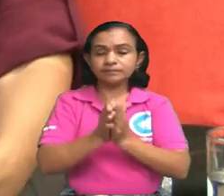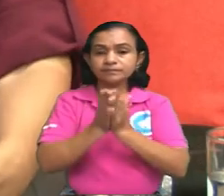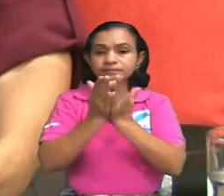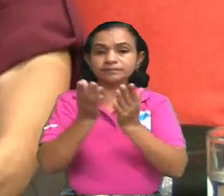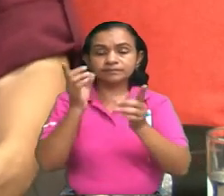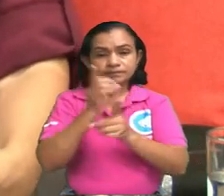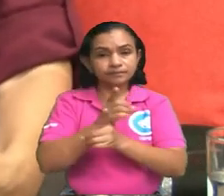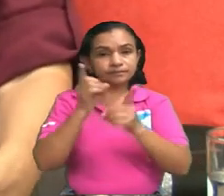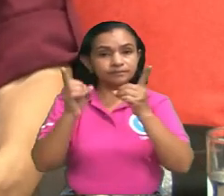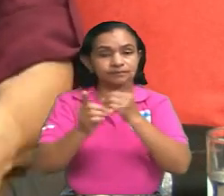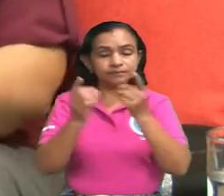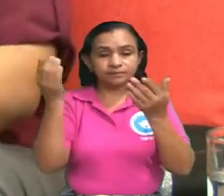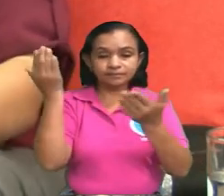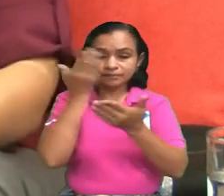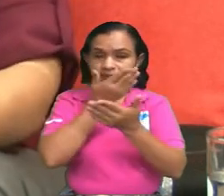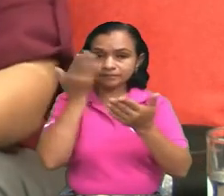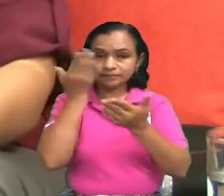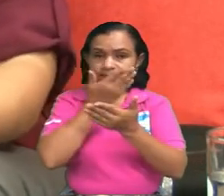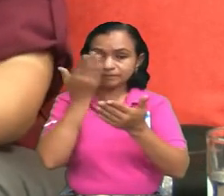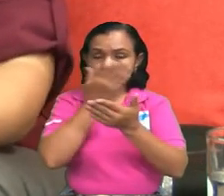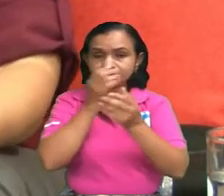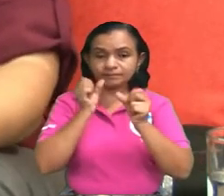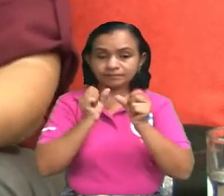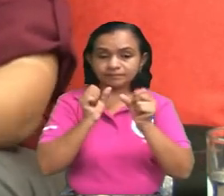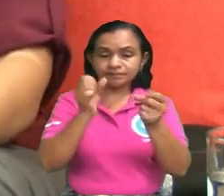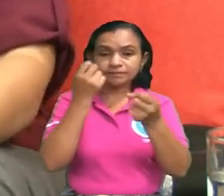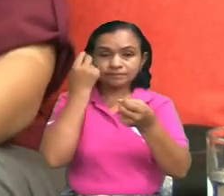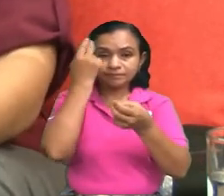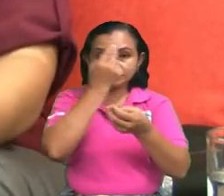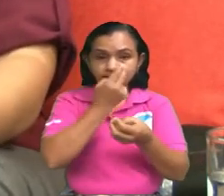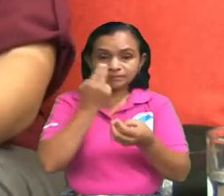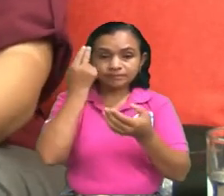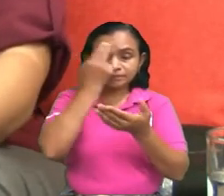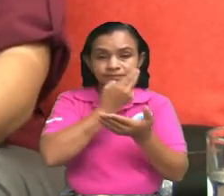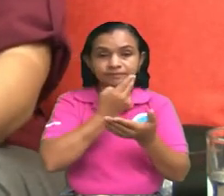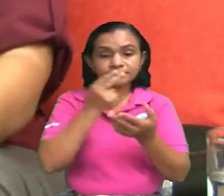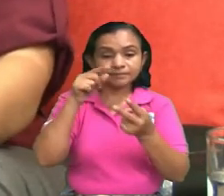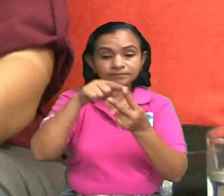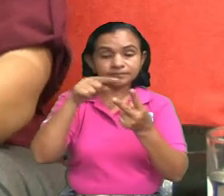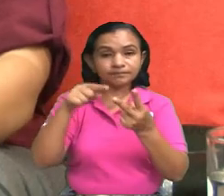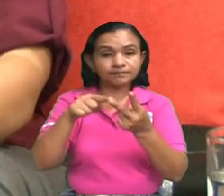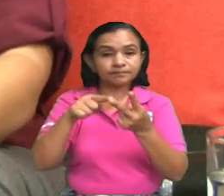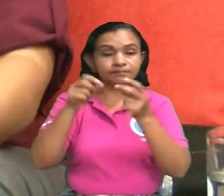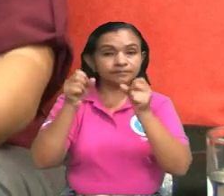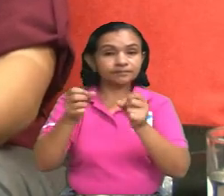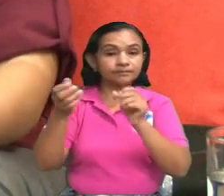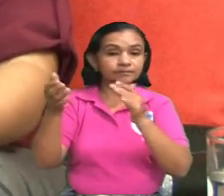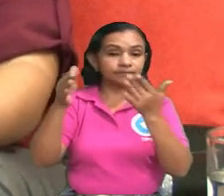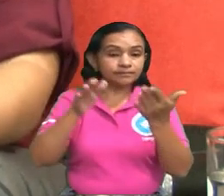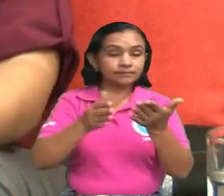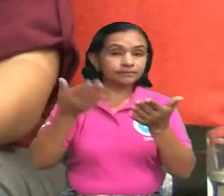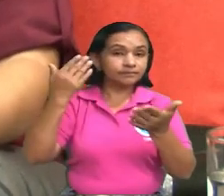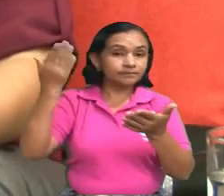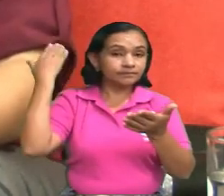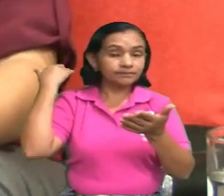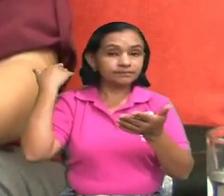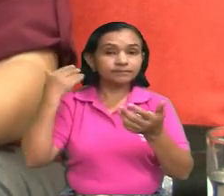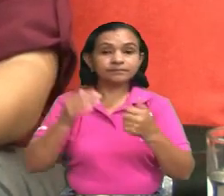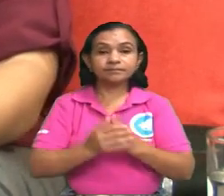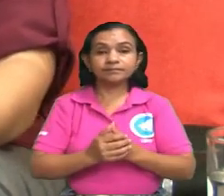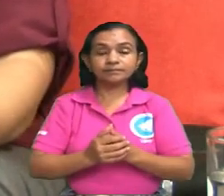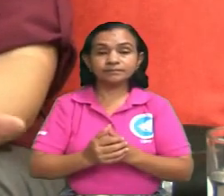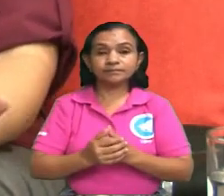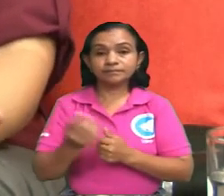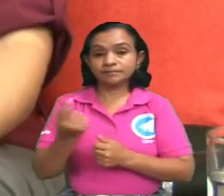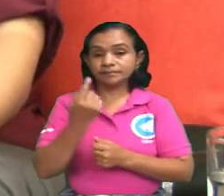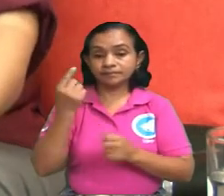seguir estudiando, consultando a estas dos grandes héroes de nuestra historia, que no son